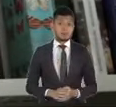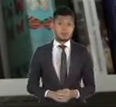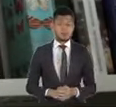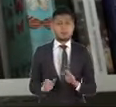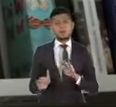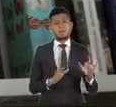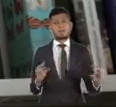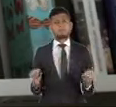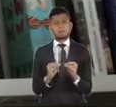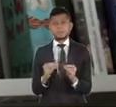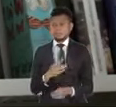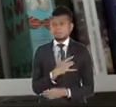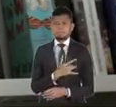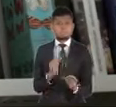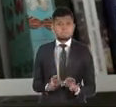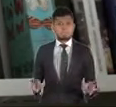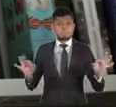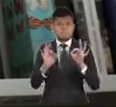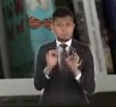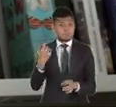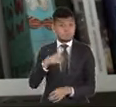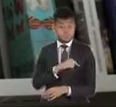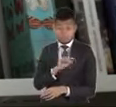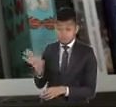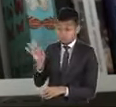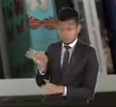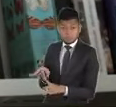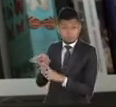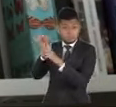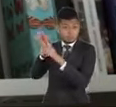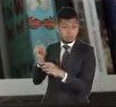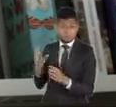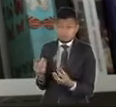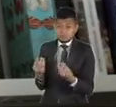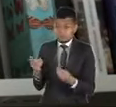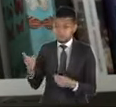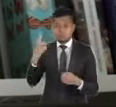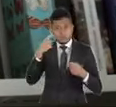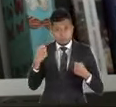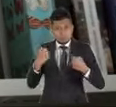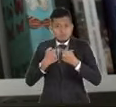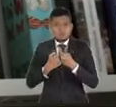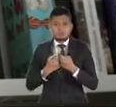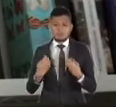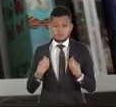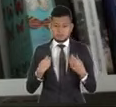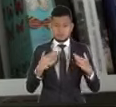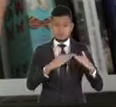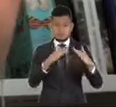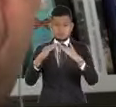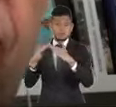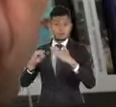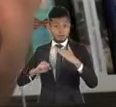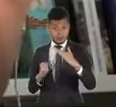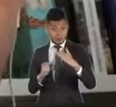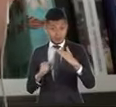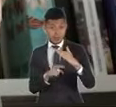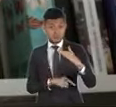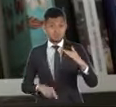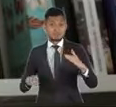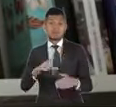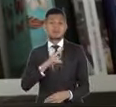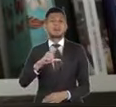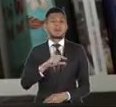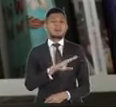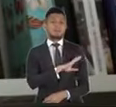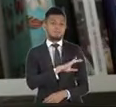hace importante y destacamos muchísimo poder participar en la Alianza por el Hábitat de Bogotá, que en este caso lidera la